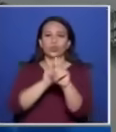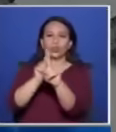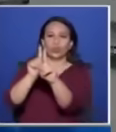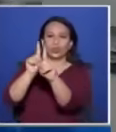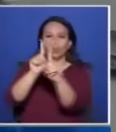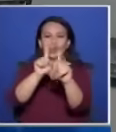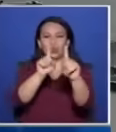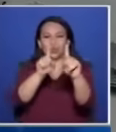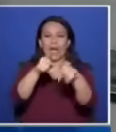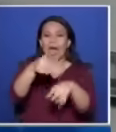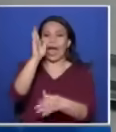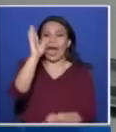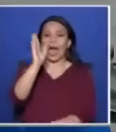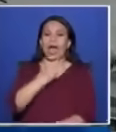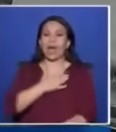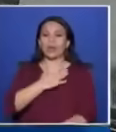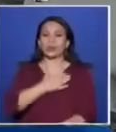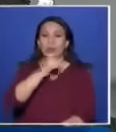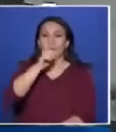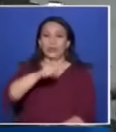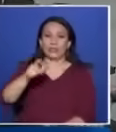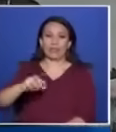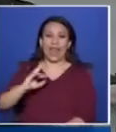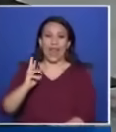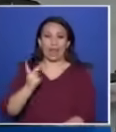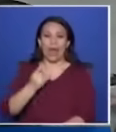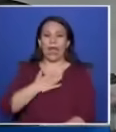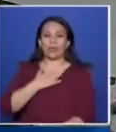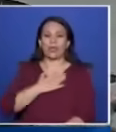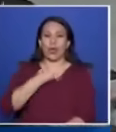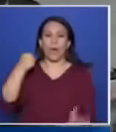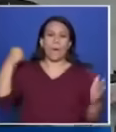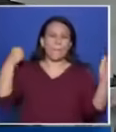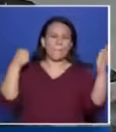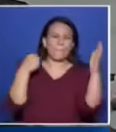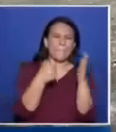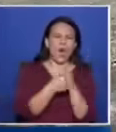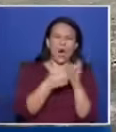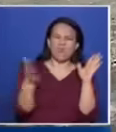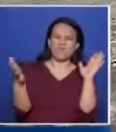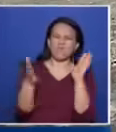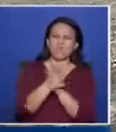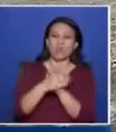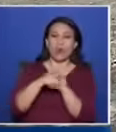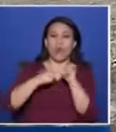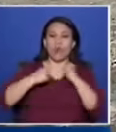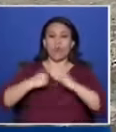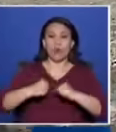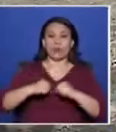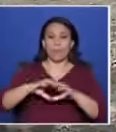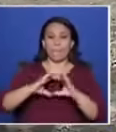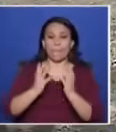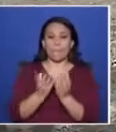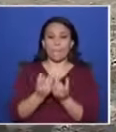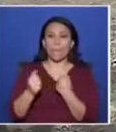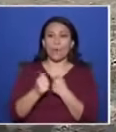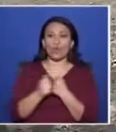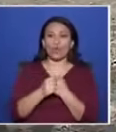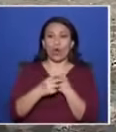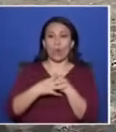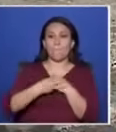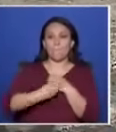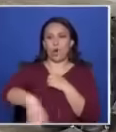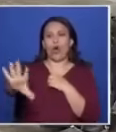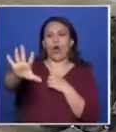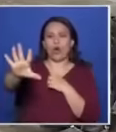sí ya viene el vehículo a toda velocidad y se impacta ahí. El choque fue tan fuerte que el motor del vehículo salió